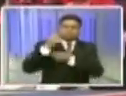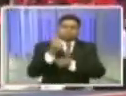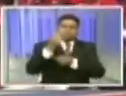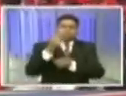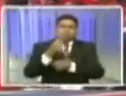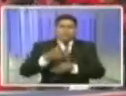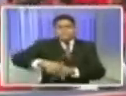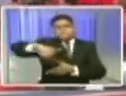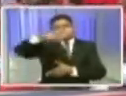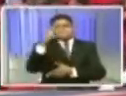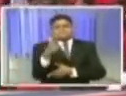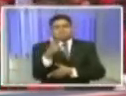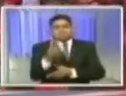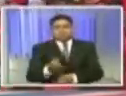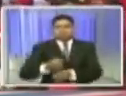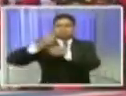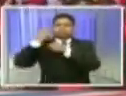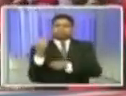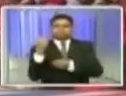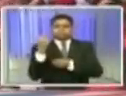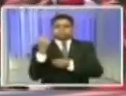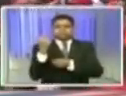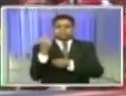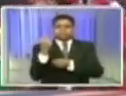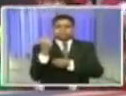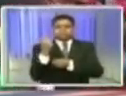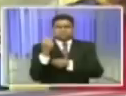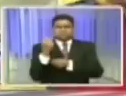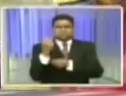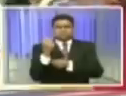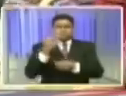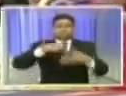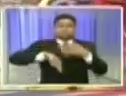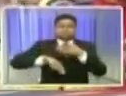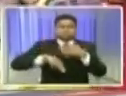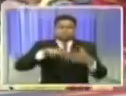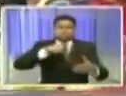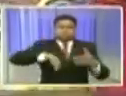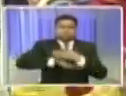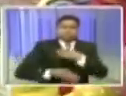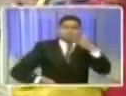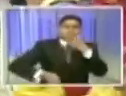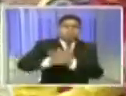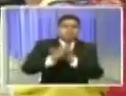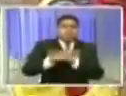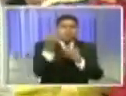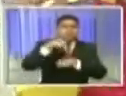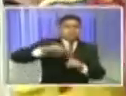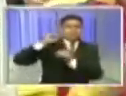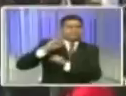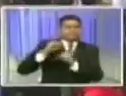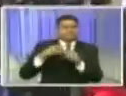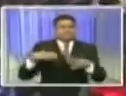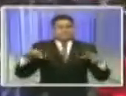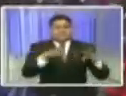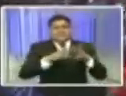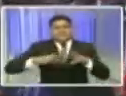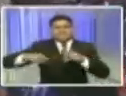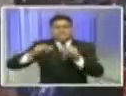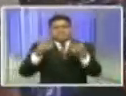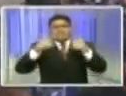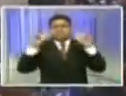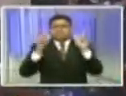patria toda tome ese fusil y vayamos al frente a defender esta tierra sagrada de los libertadores de